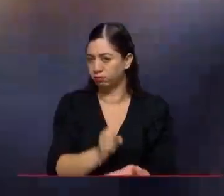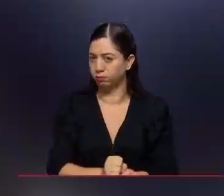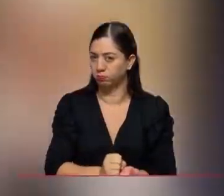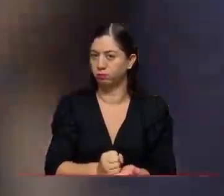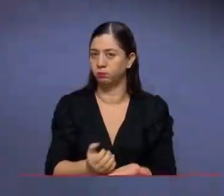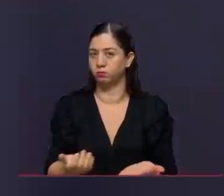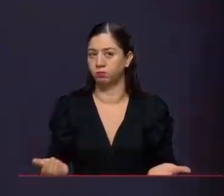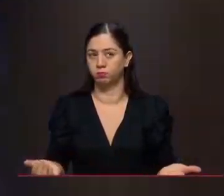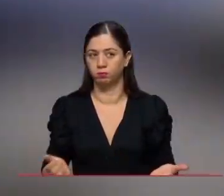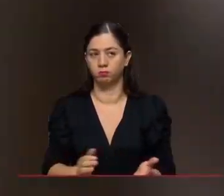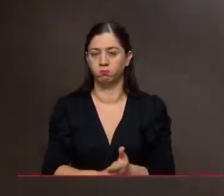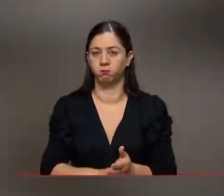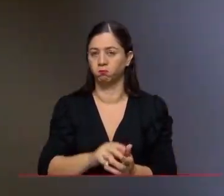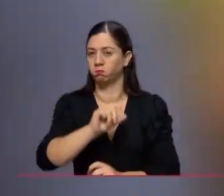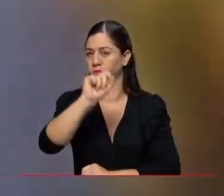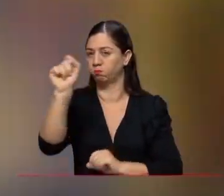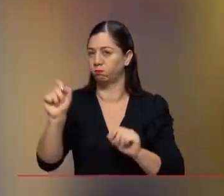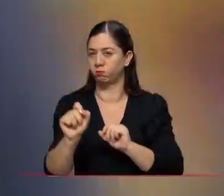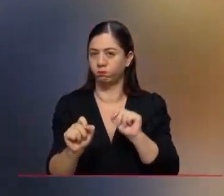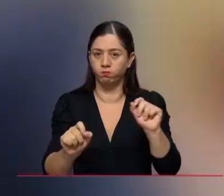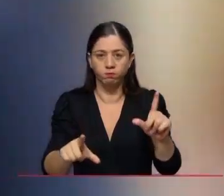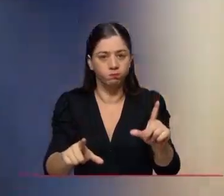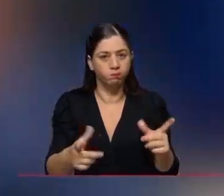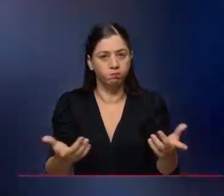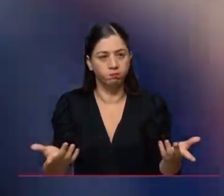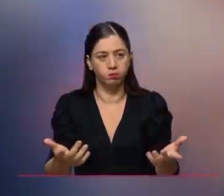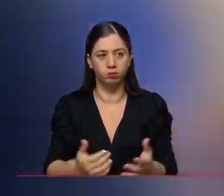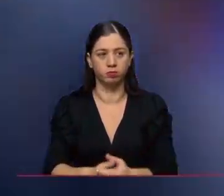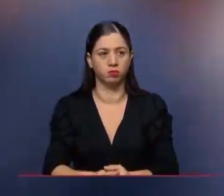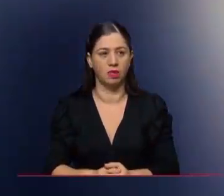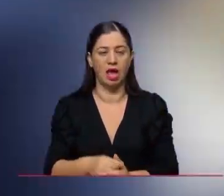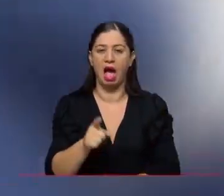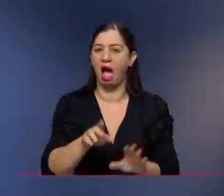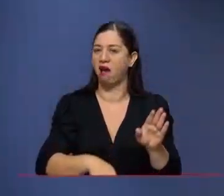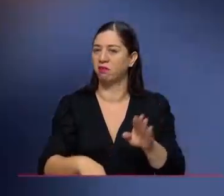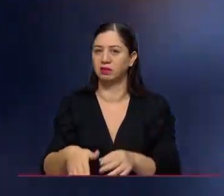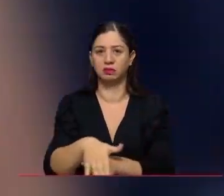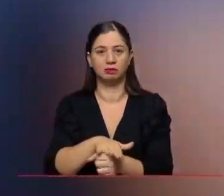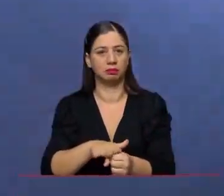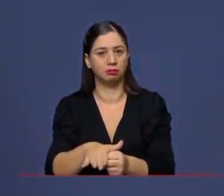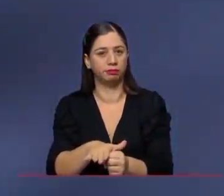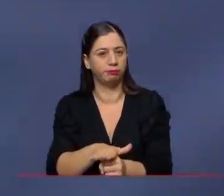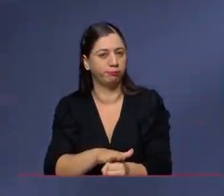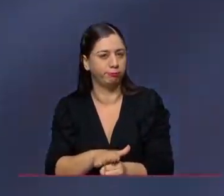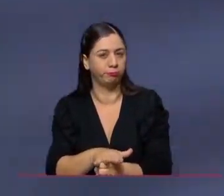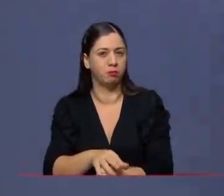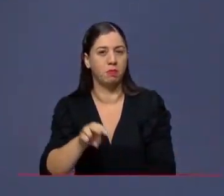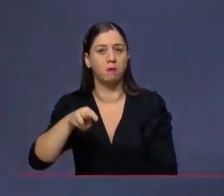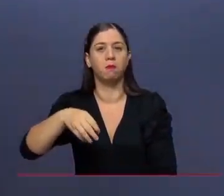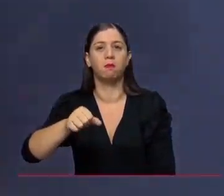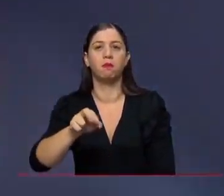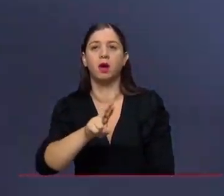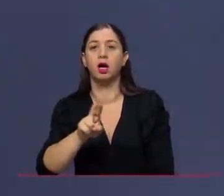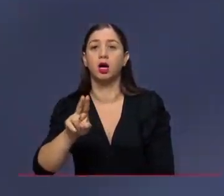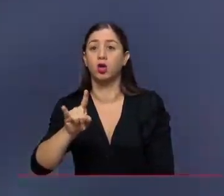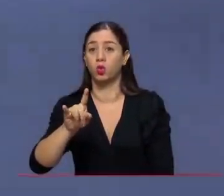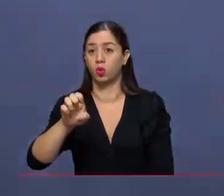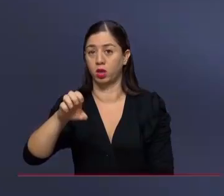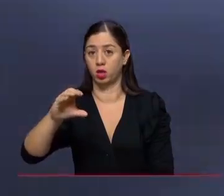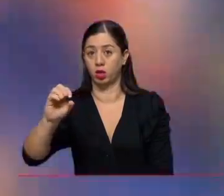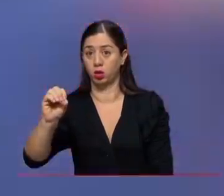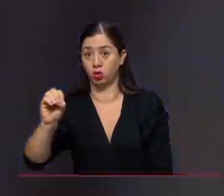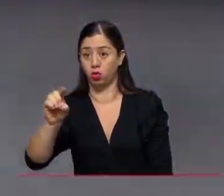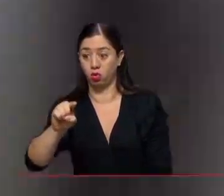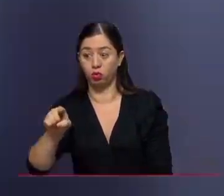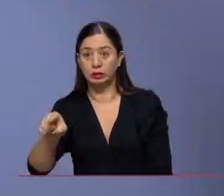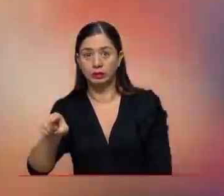muchas, digamos, incógnitas en cuanto a algunas situaciones que, si Marruecos de pronto hubiera sido un poco más